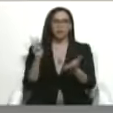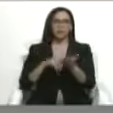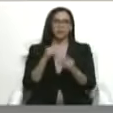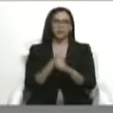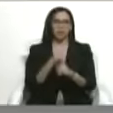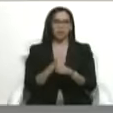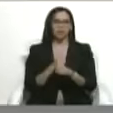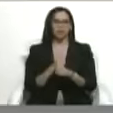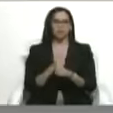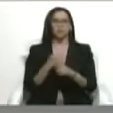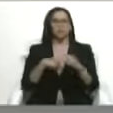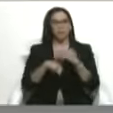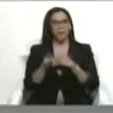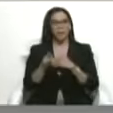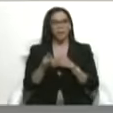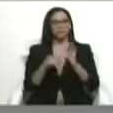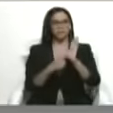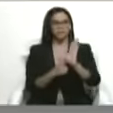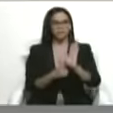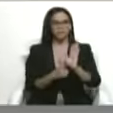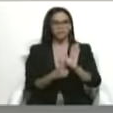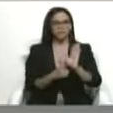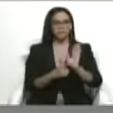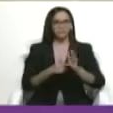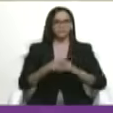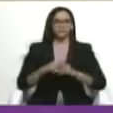trabajo, vamos a colocarla.